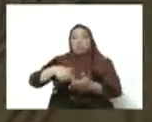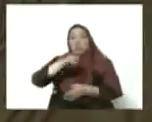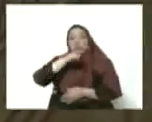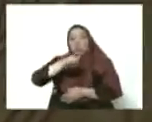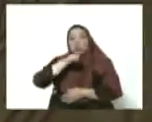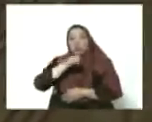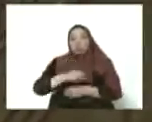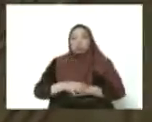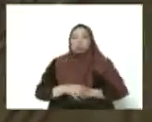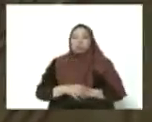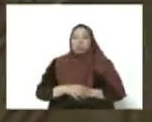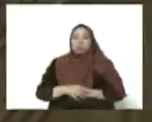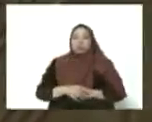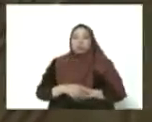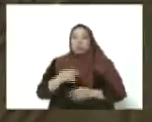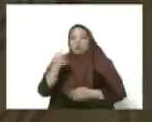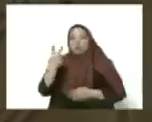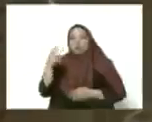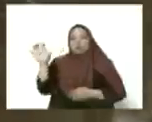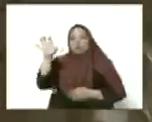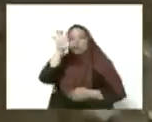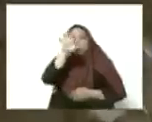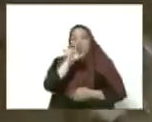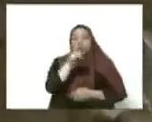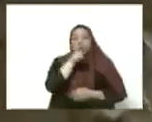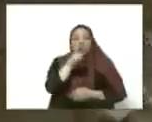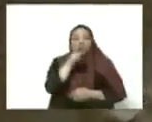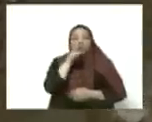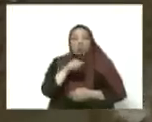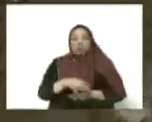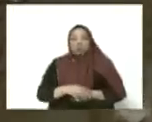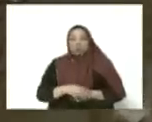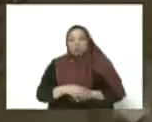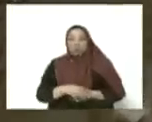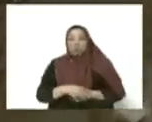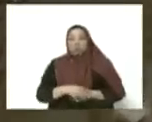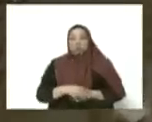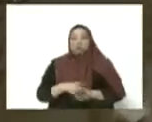y por supuesto de los dos países. Con esta información,